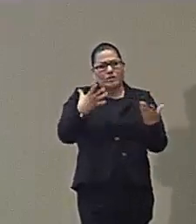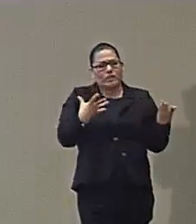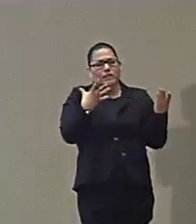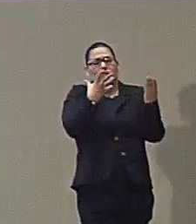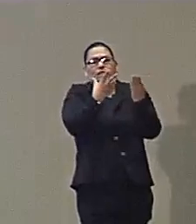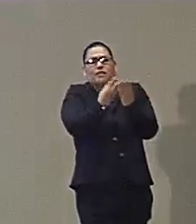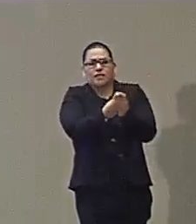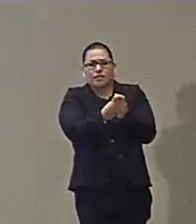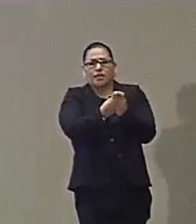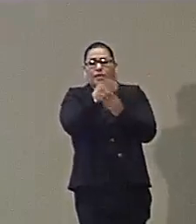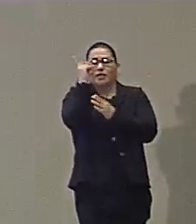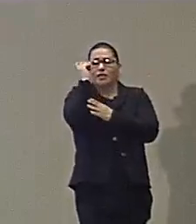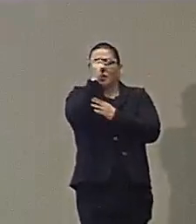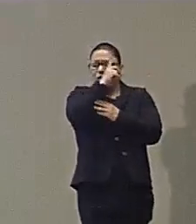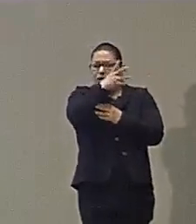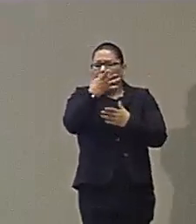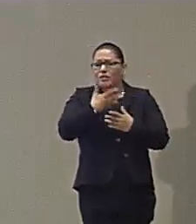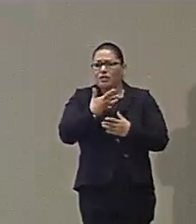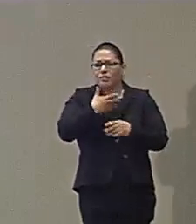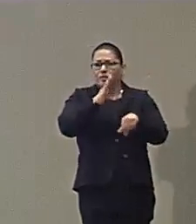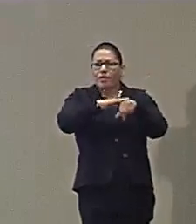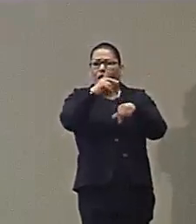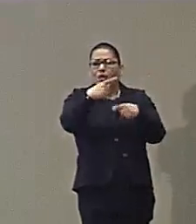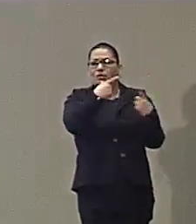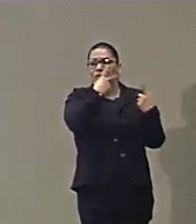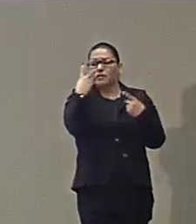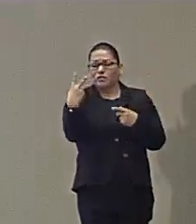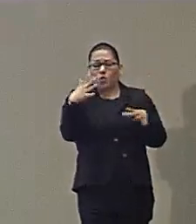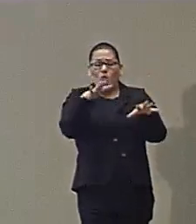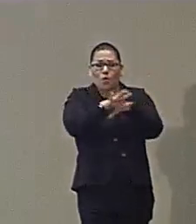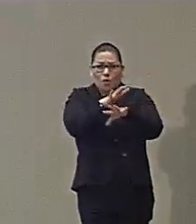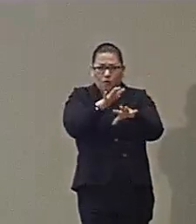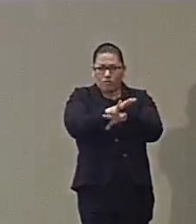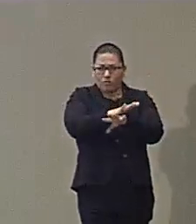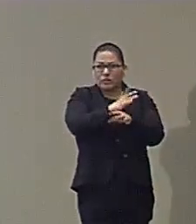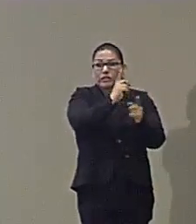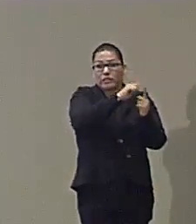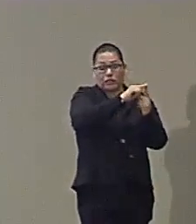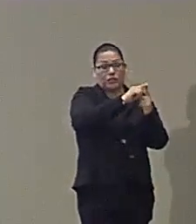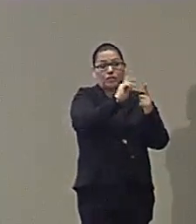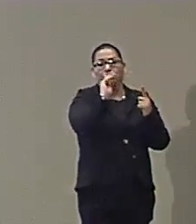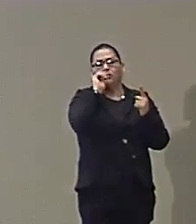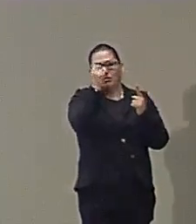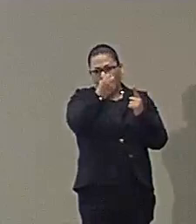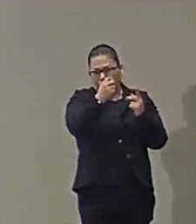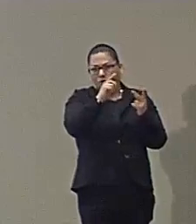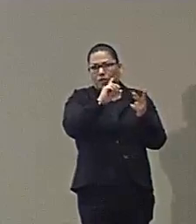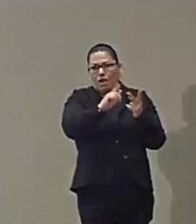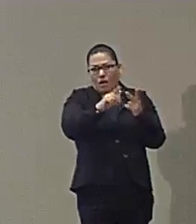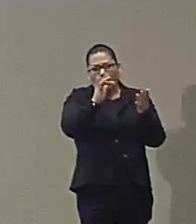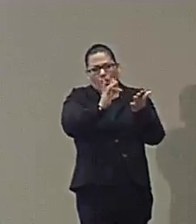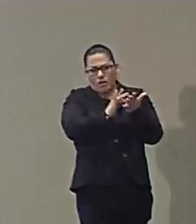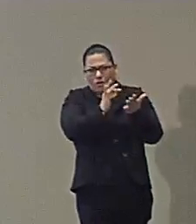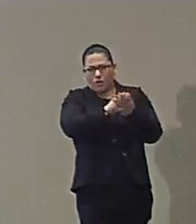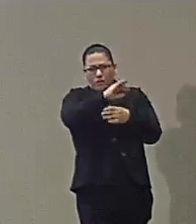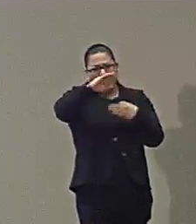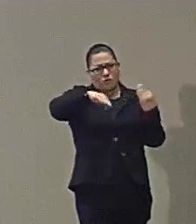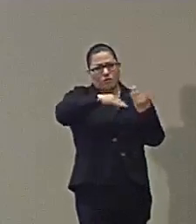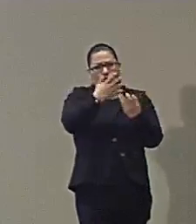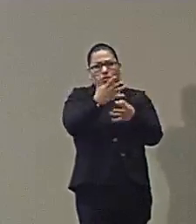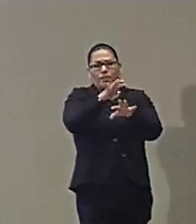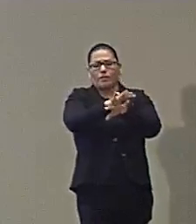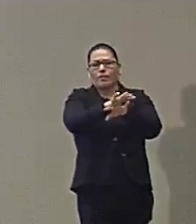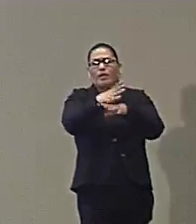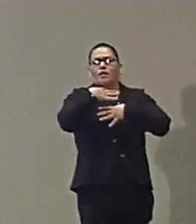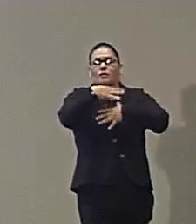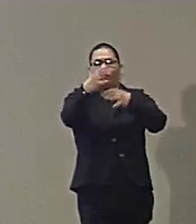complejidad que tenemos en el sector más estos dos nuevos cambios disruptivos a tratar de hacer una una